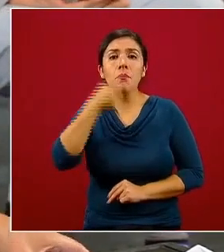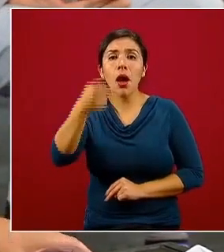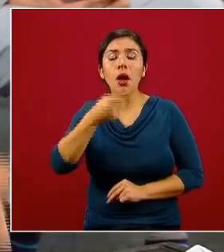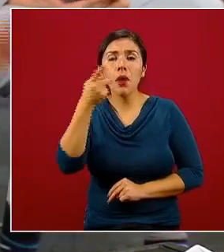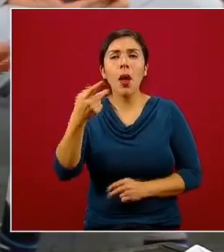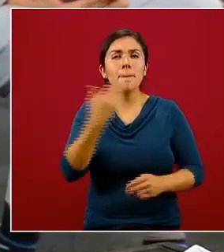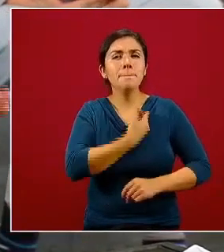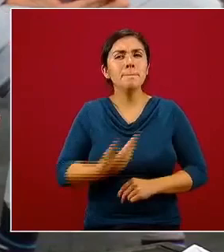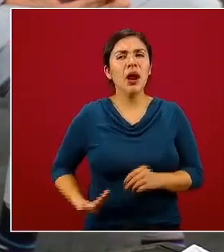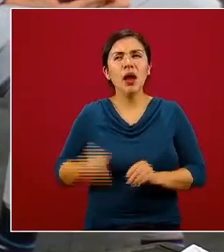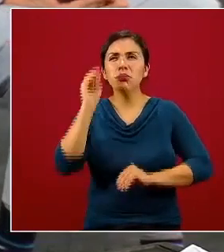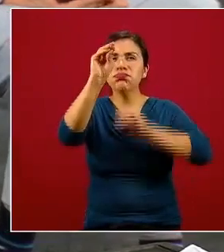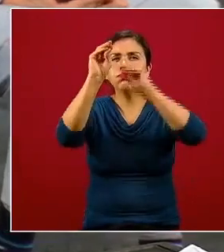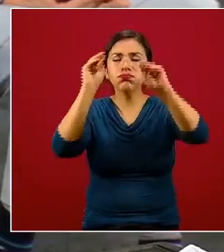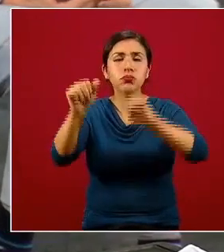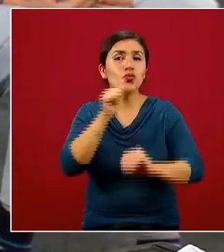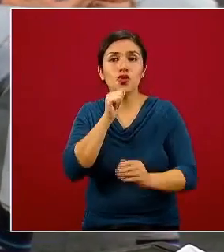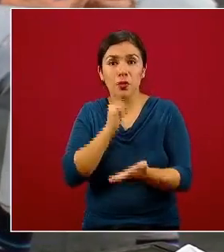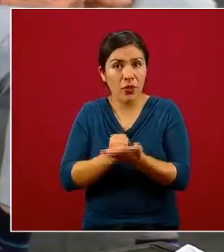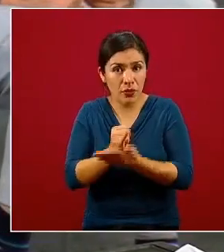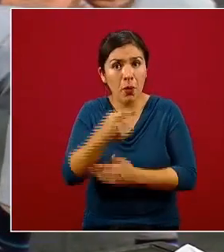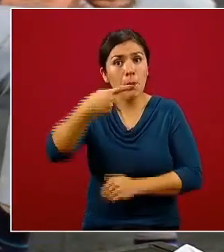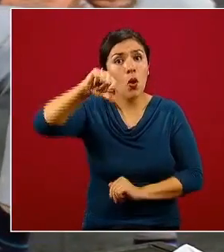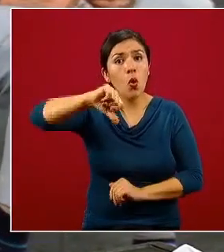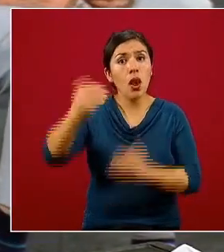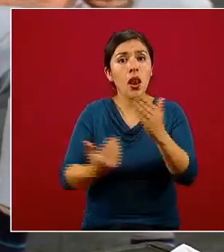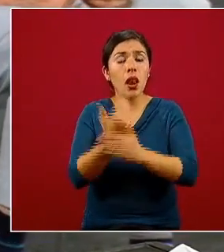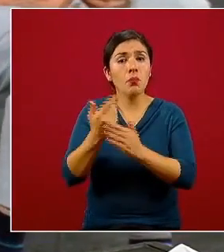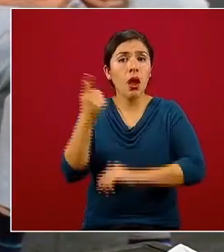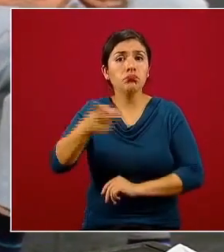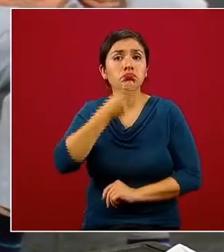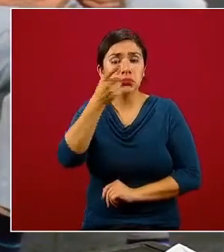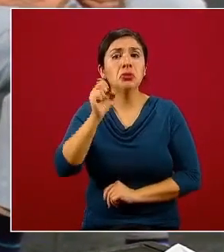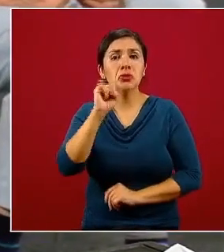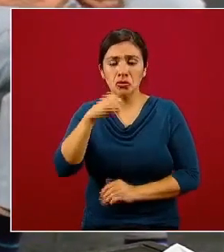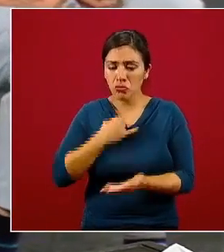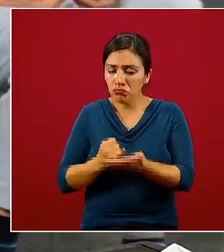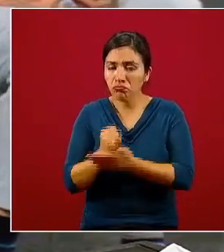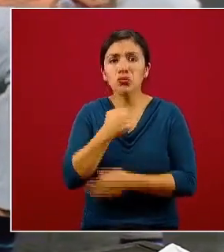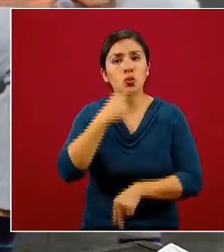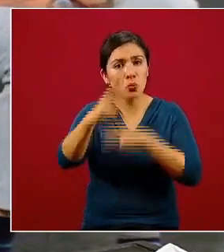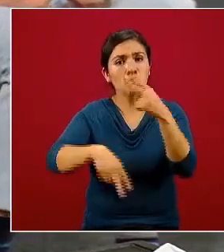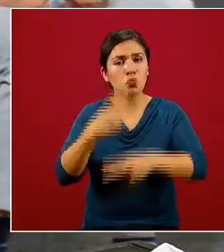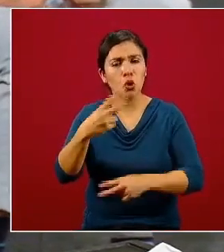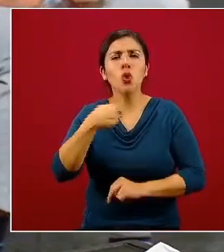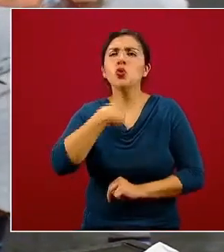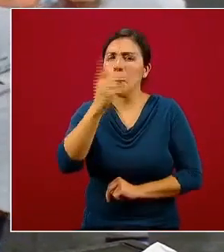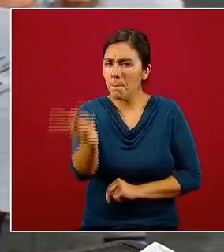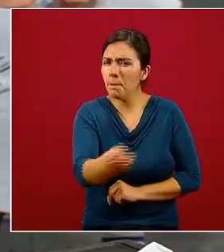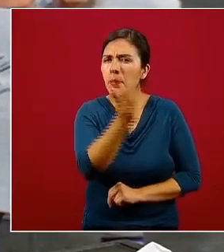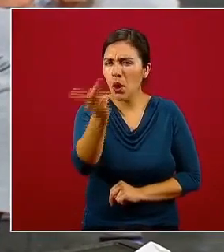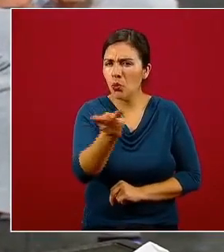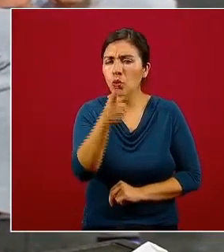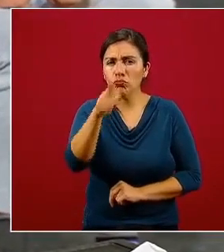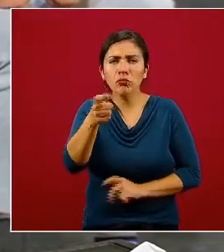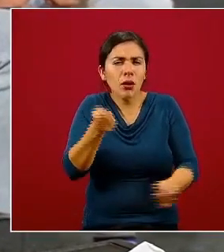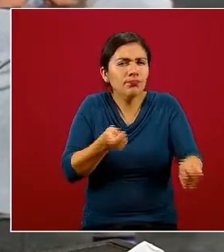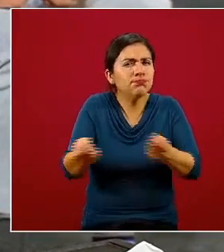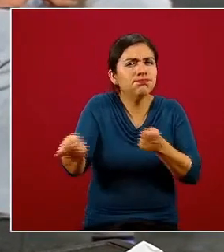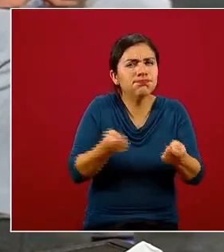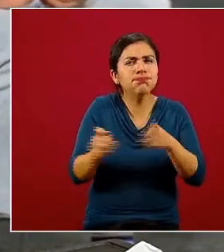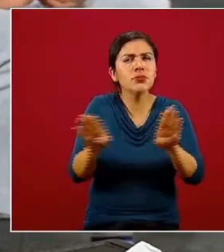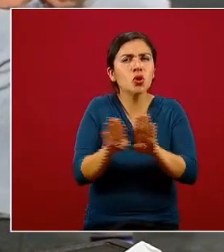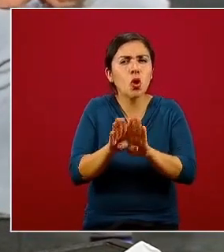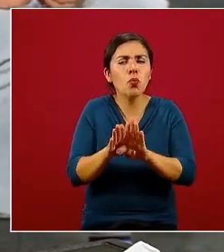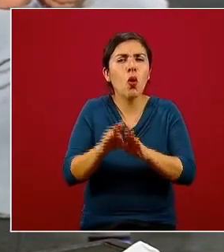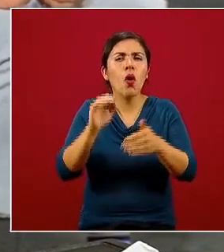estaba definido todavía, pero él dijo por la mañana, ya tomé la decisión de salir. Le pregunto si la logística de la agenda